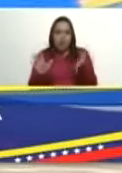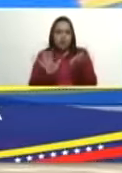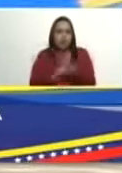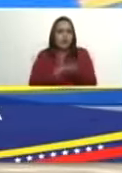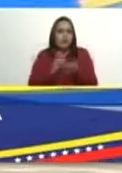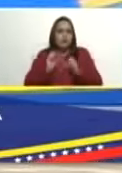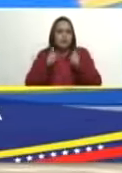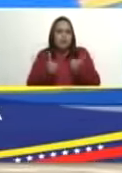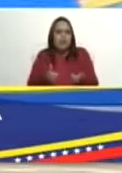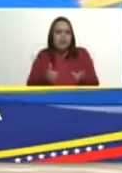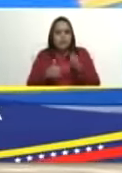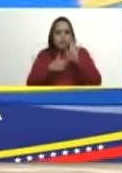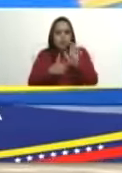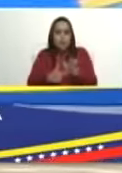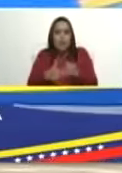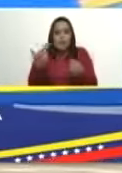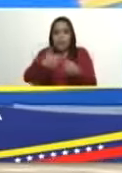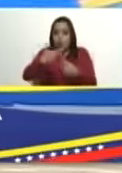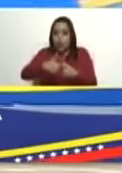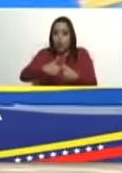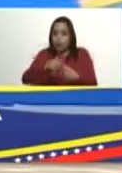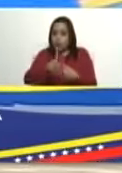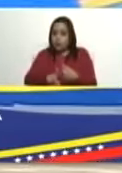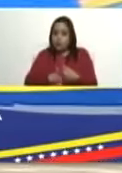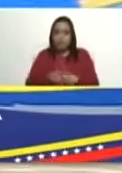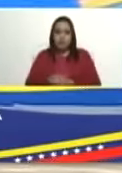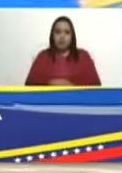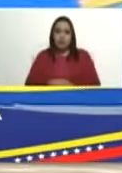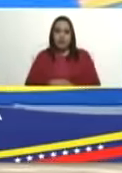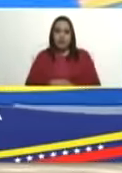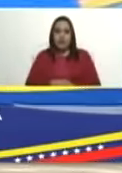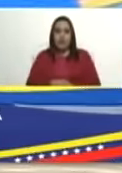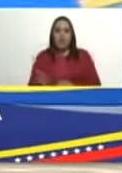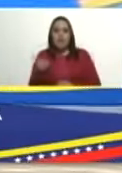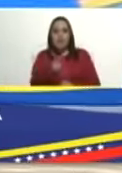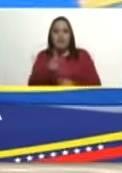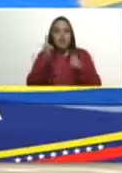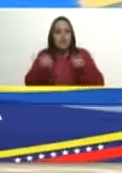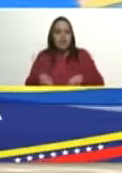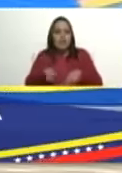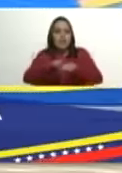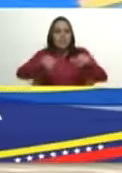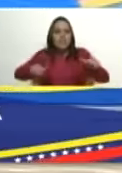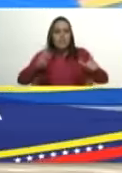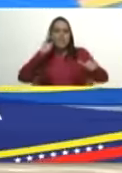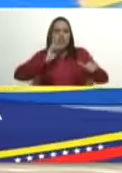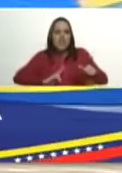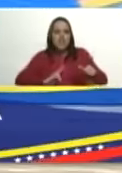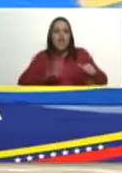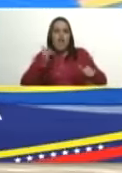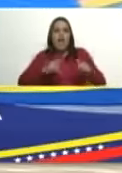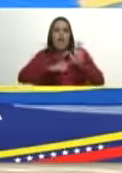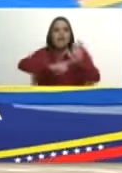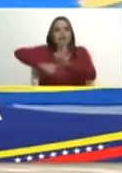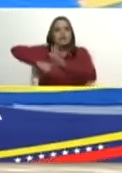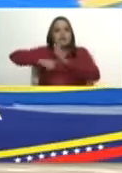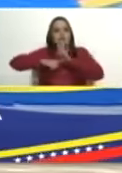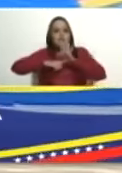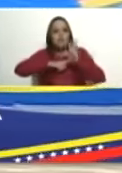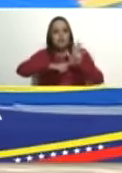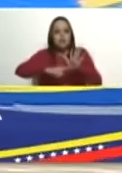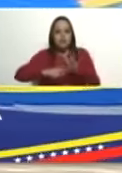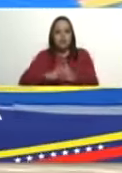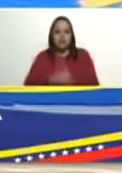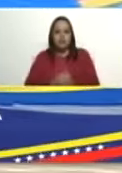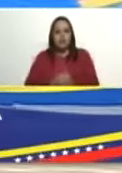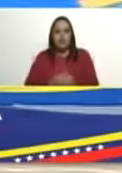que empezaba a aparecer, del petróleo. Venezuela además era la tierra de Bolívar, era el ejemplo